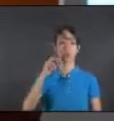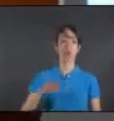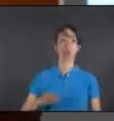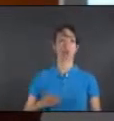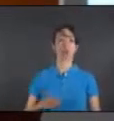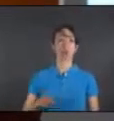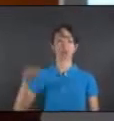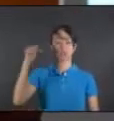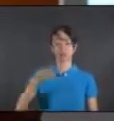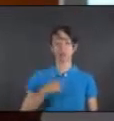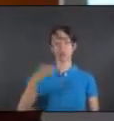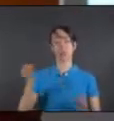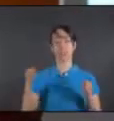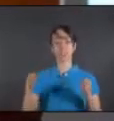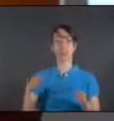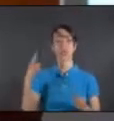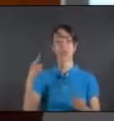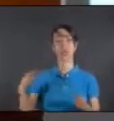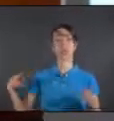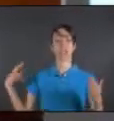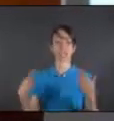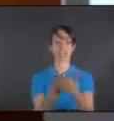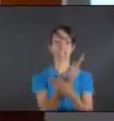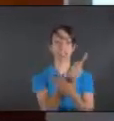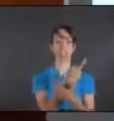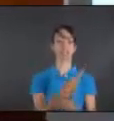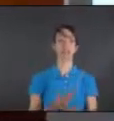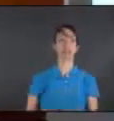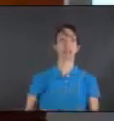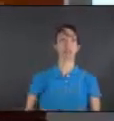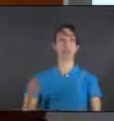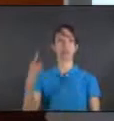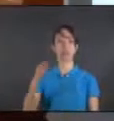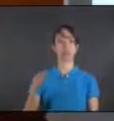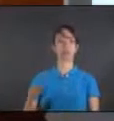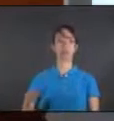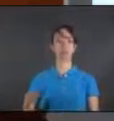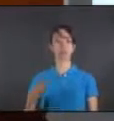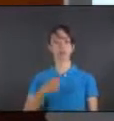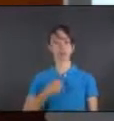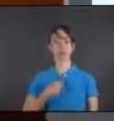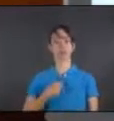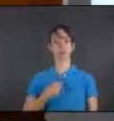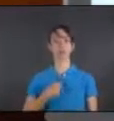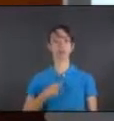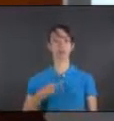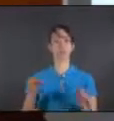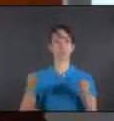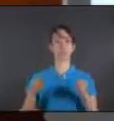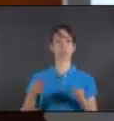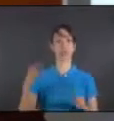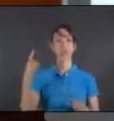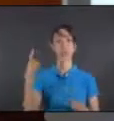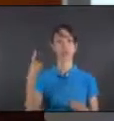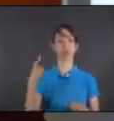Y aquí vengo, tengo que hacer otra vez una pregunta. ¿Cuántos de ustedes necesitan una oportunidad de parte de Dios, hermano?